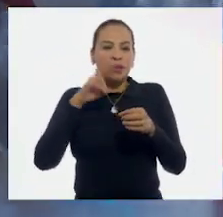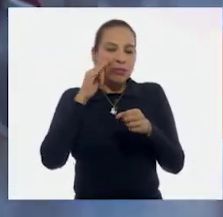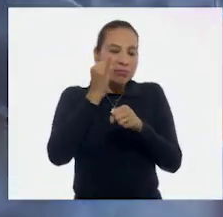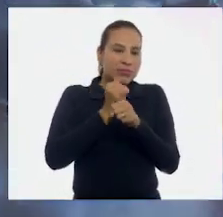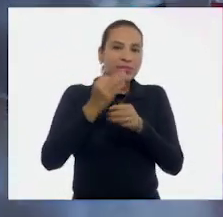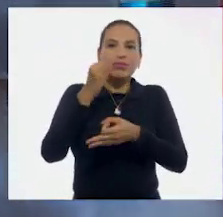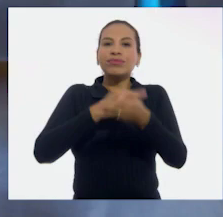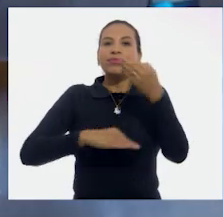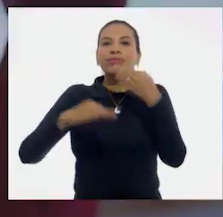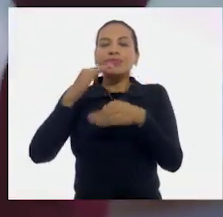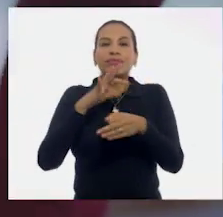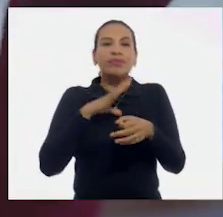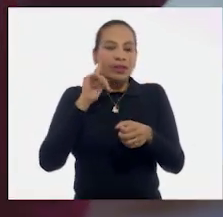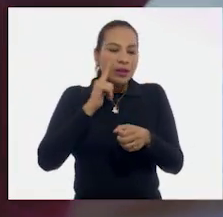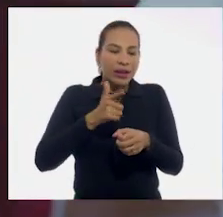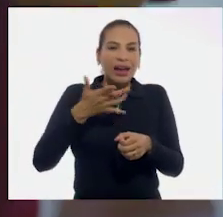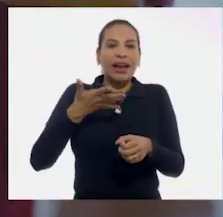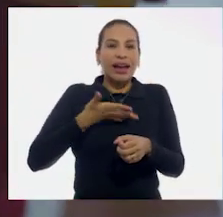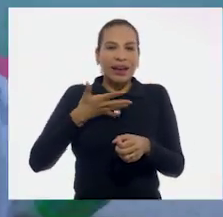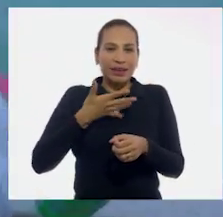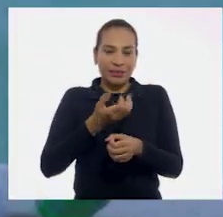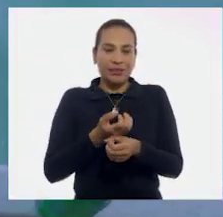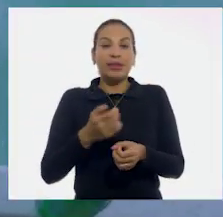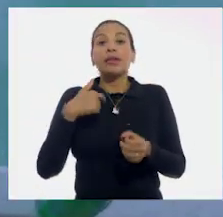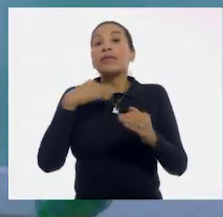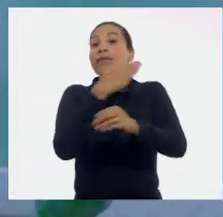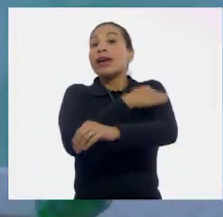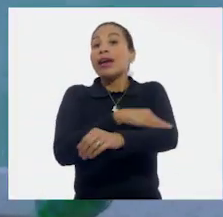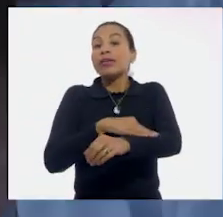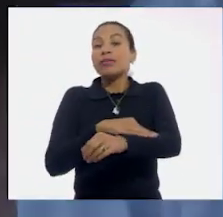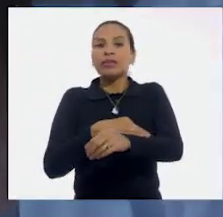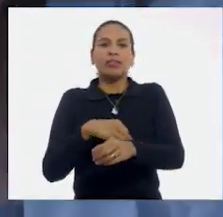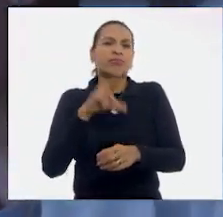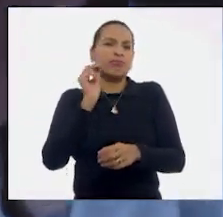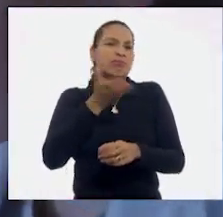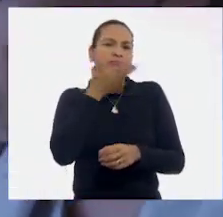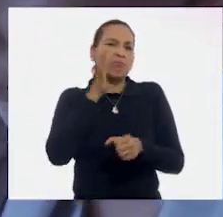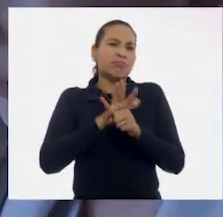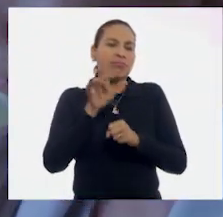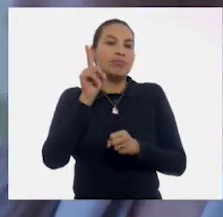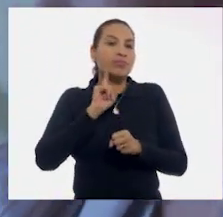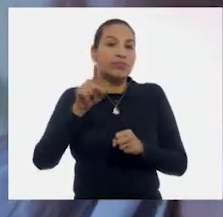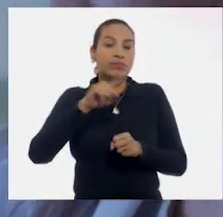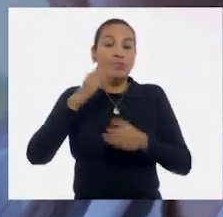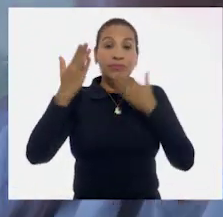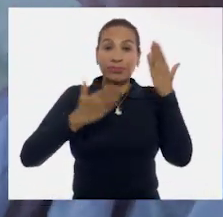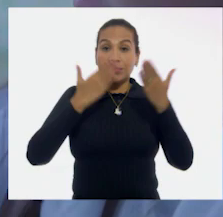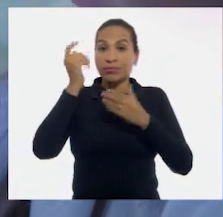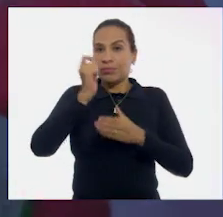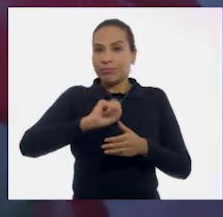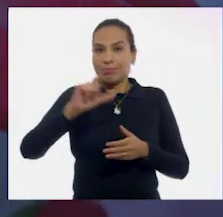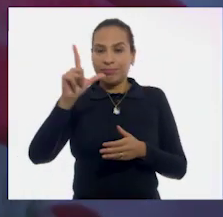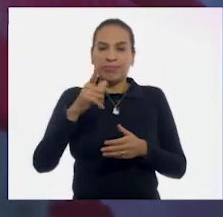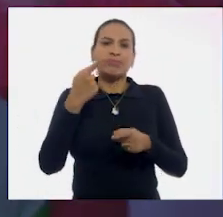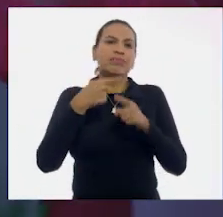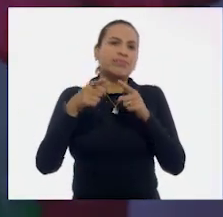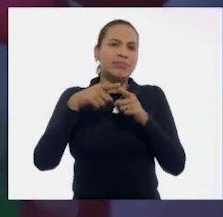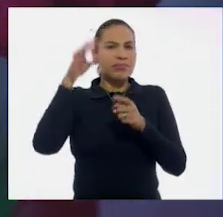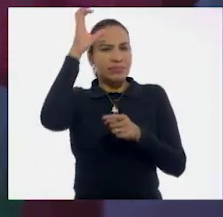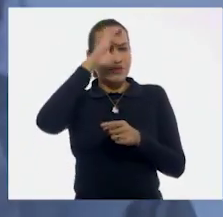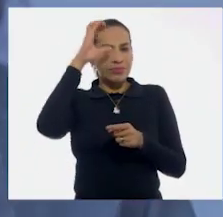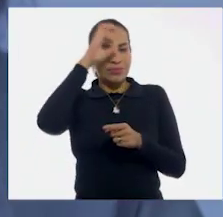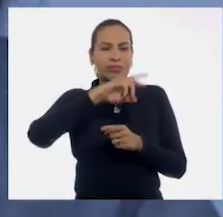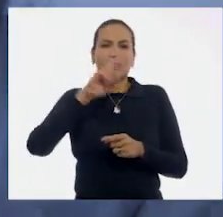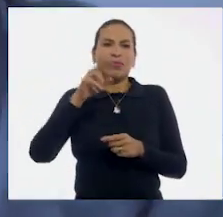explorando todo lo que me encontraba a mi paso. En mi familia no era tan común que alguna mujer estudiara profesionalmente alguna ciencia